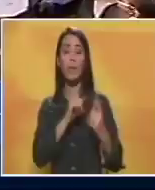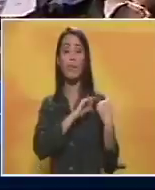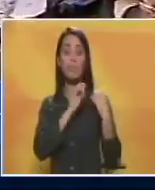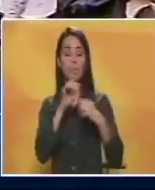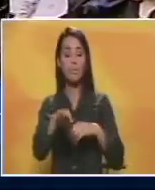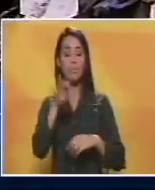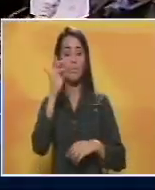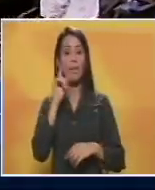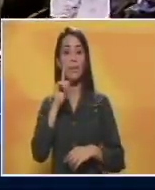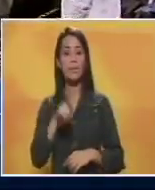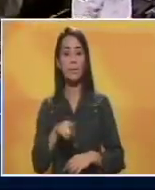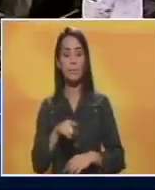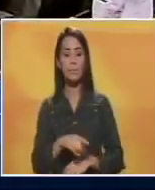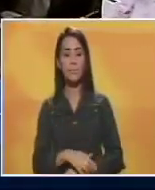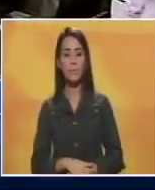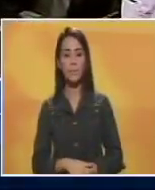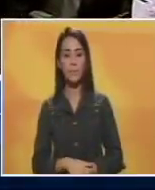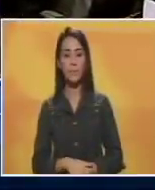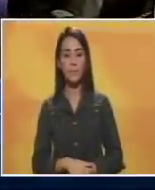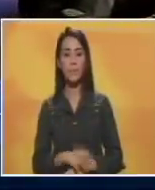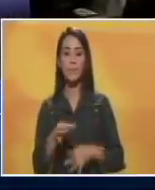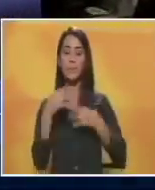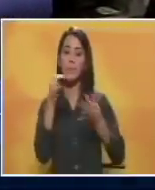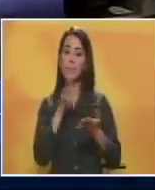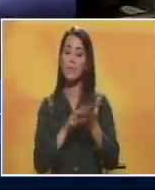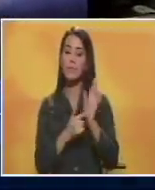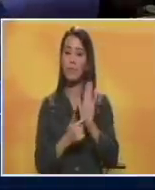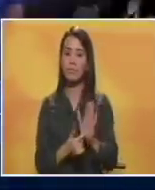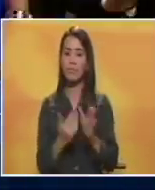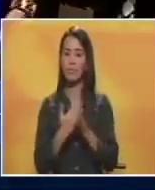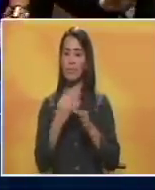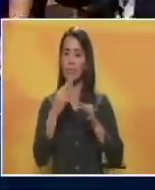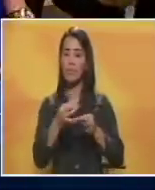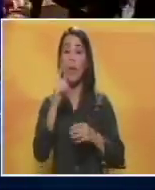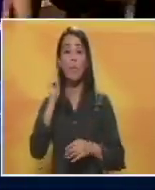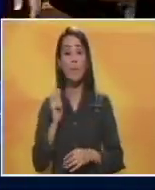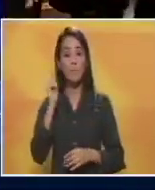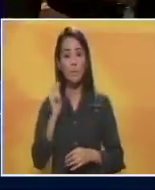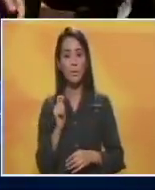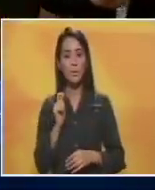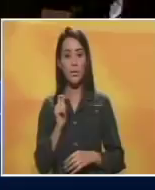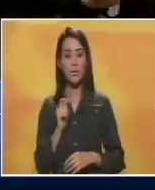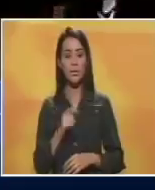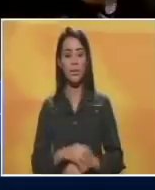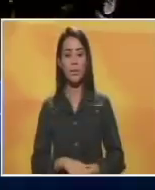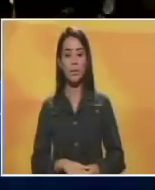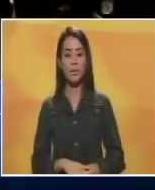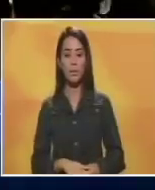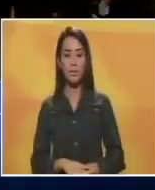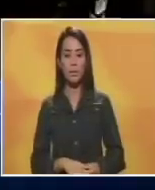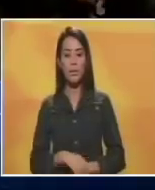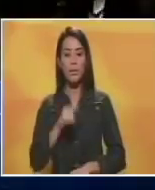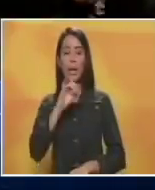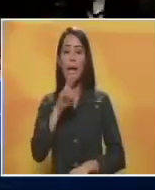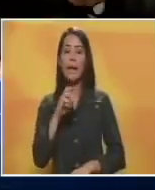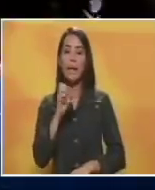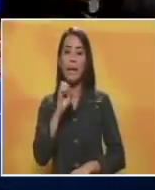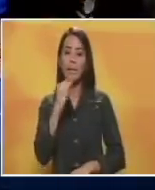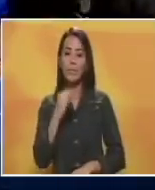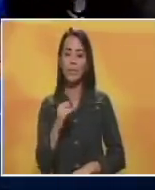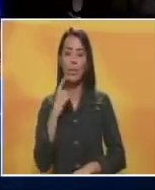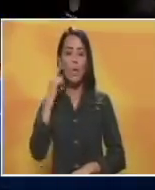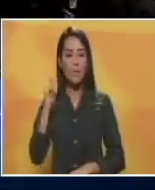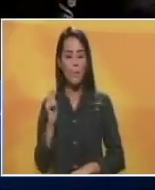también le fue entregado su credencial como diputado suplente. Específicamente, Renzo Prieto es el